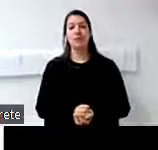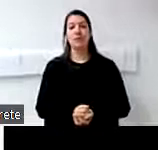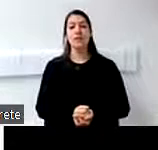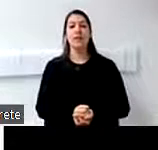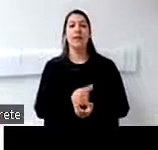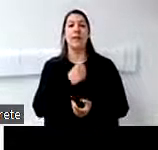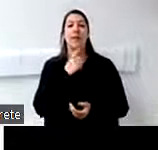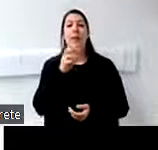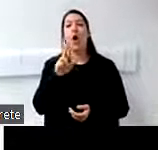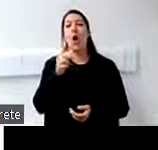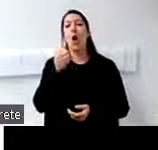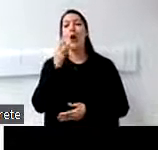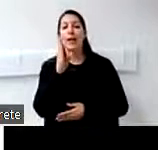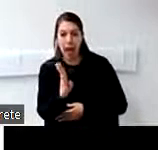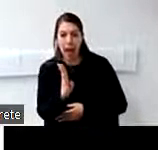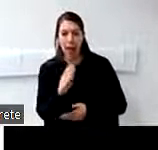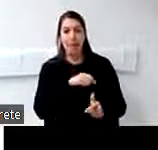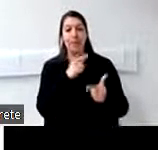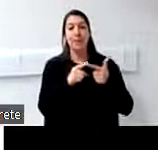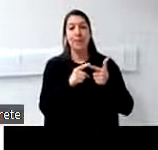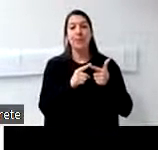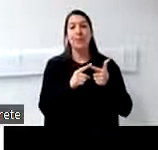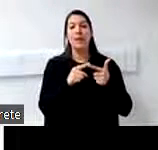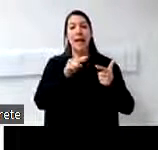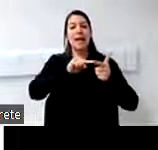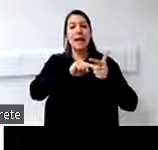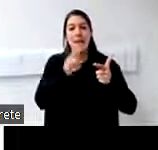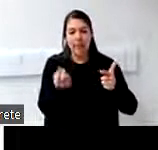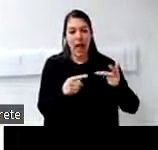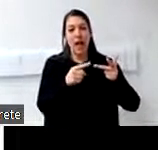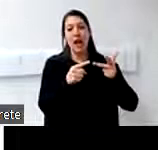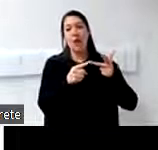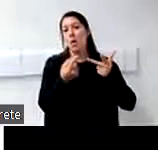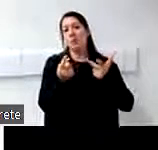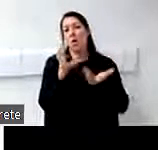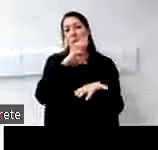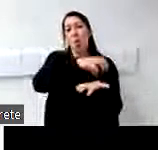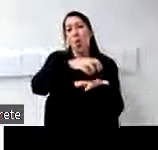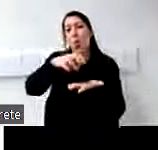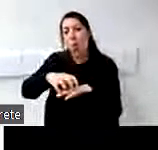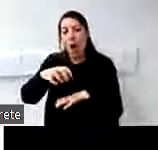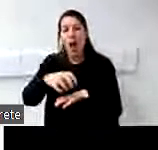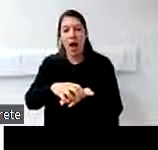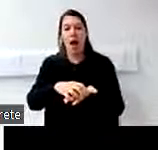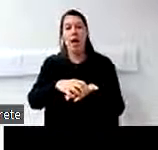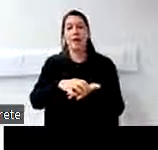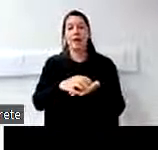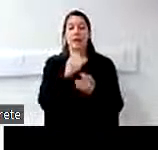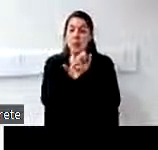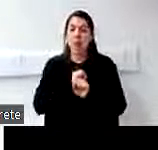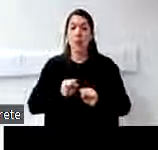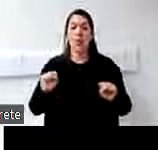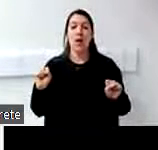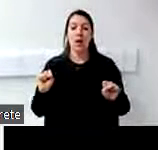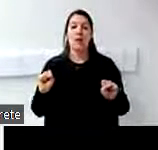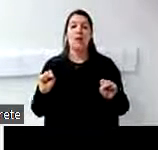la RAP una, la capital otra y algún centro auxiliar otra, como para que puedan